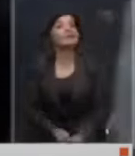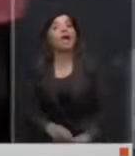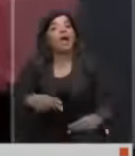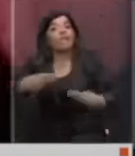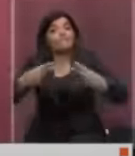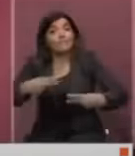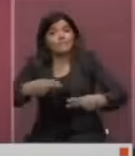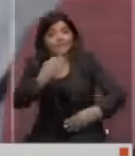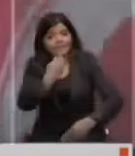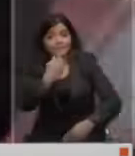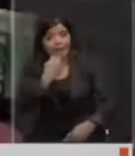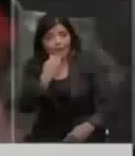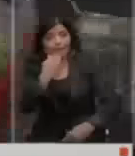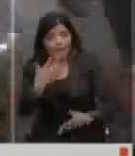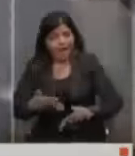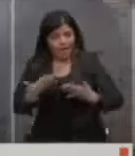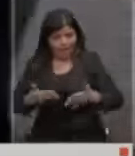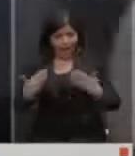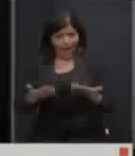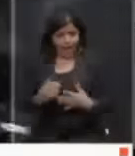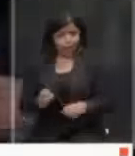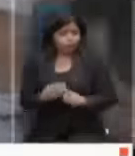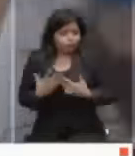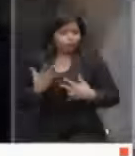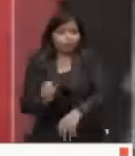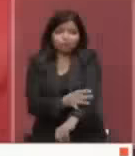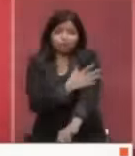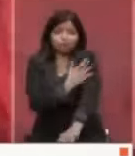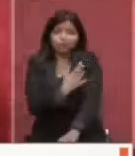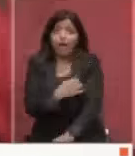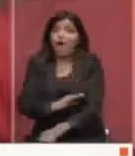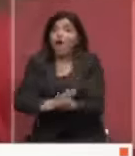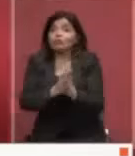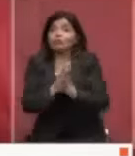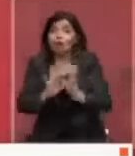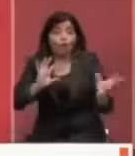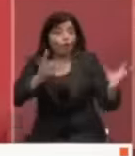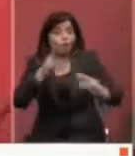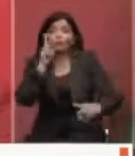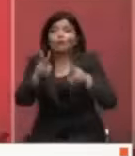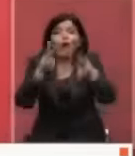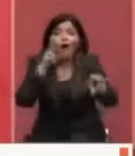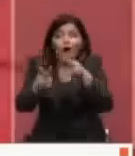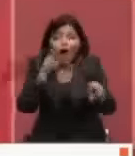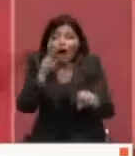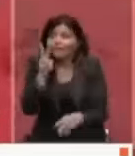Quan atrás flor de piel visitas desde todo el